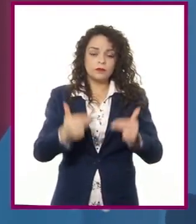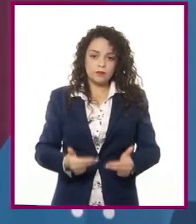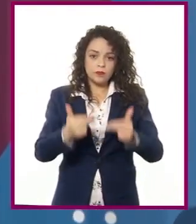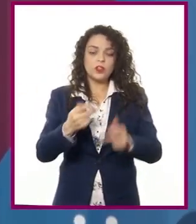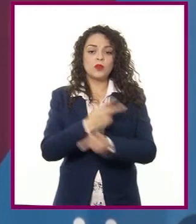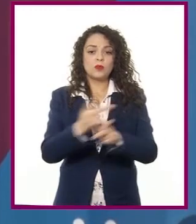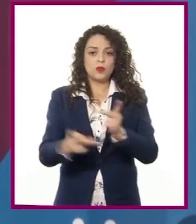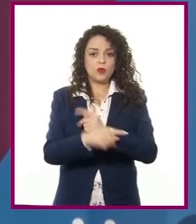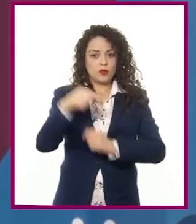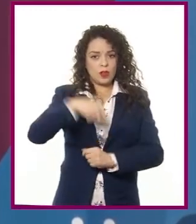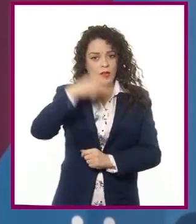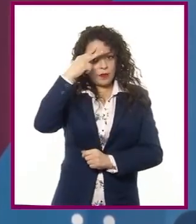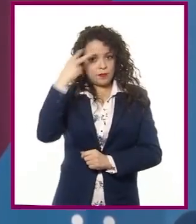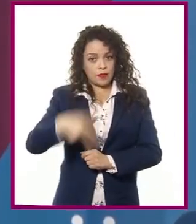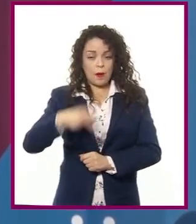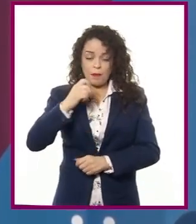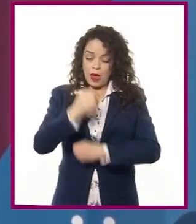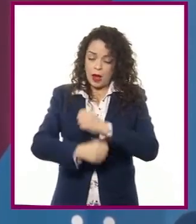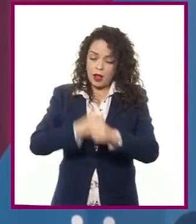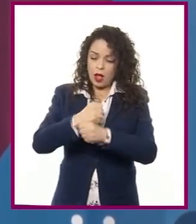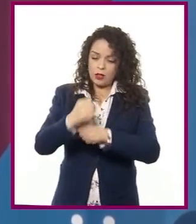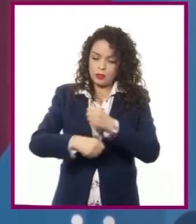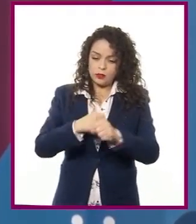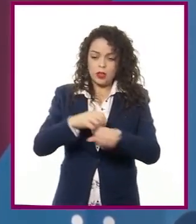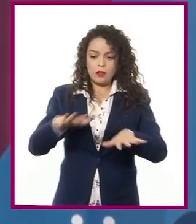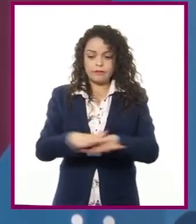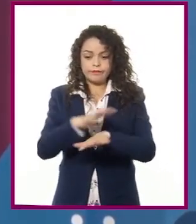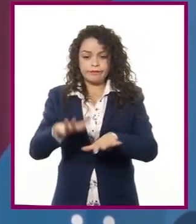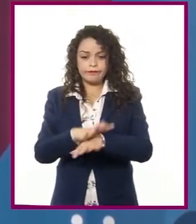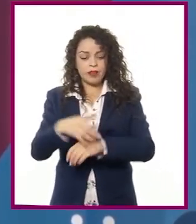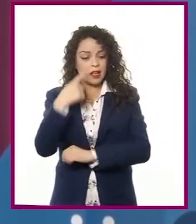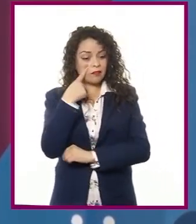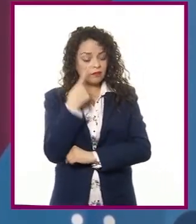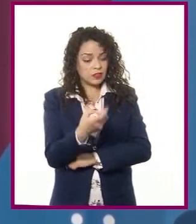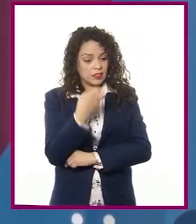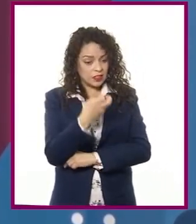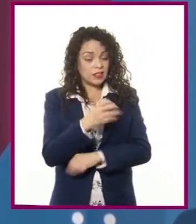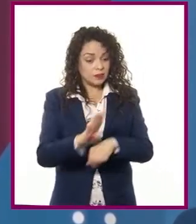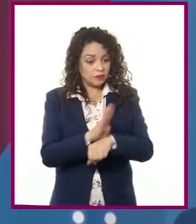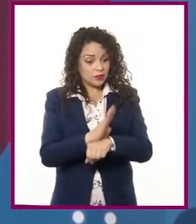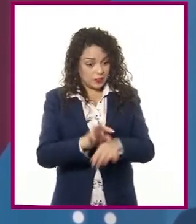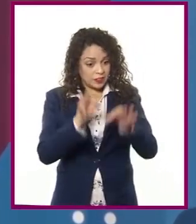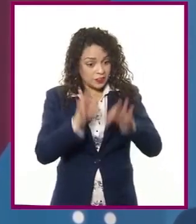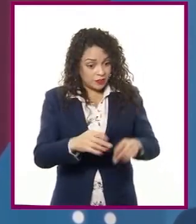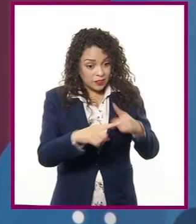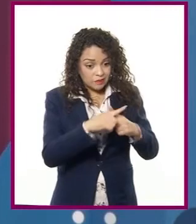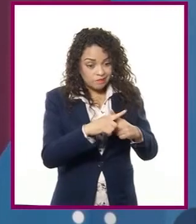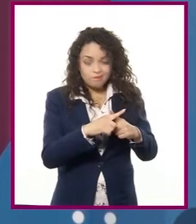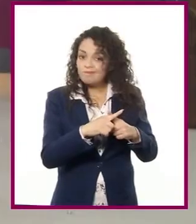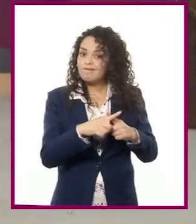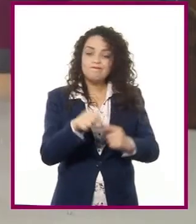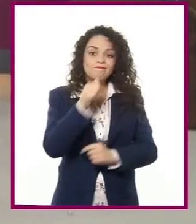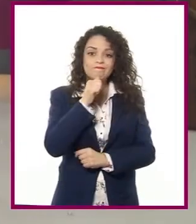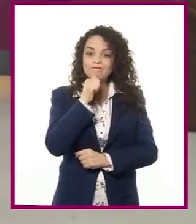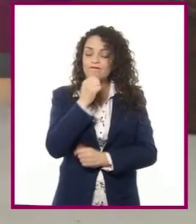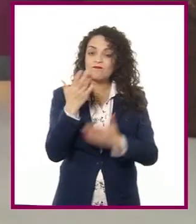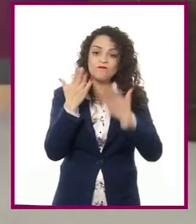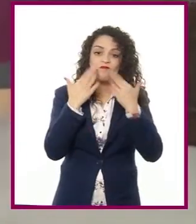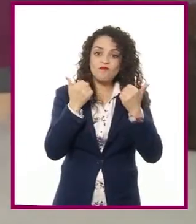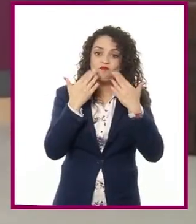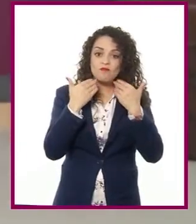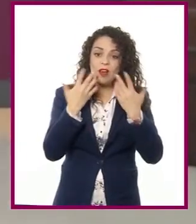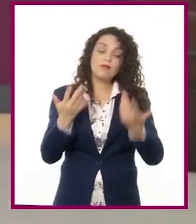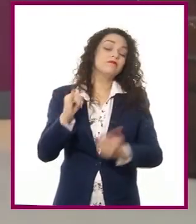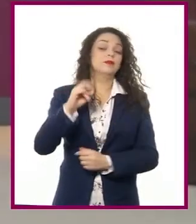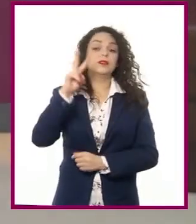Sin embargo, con el paso de los años, los resultados no fueron tan positivos como se anunciaron entonces. Si bien es cierto